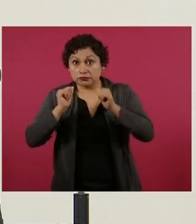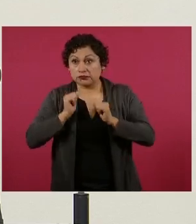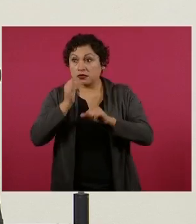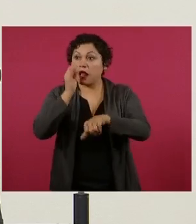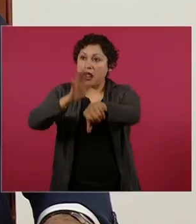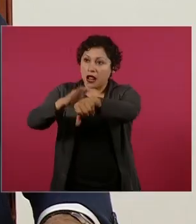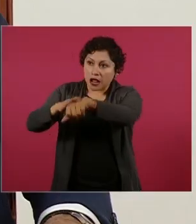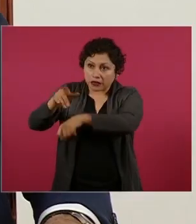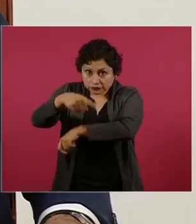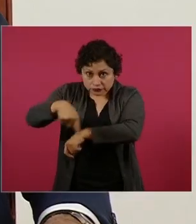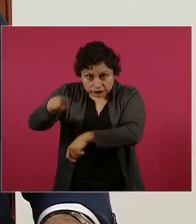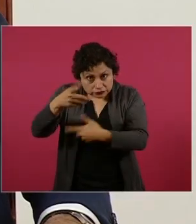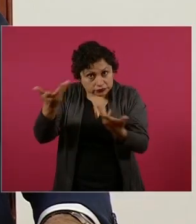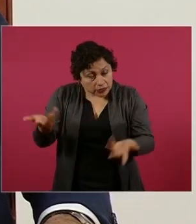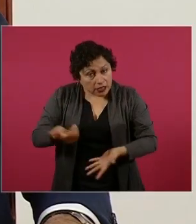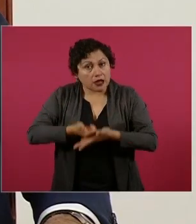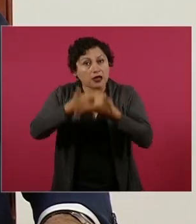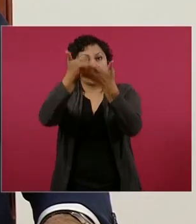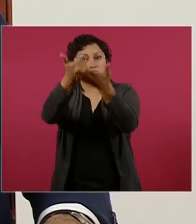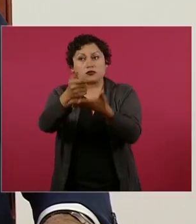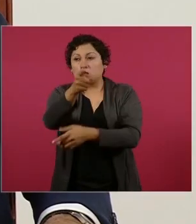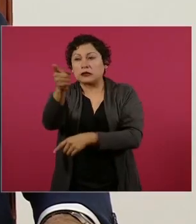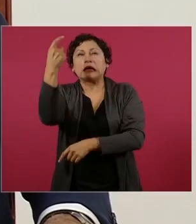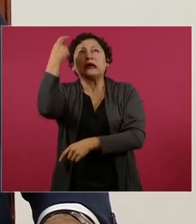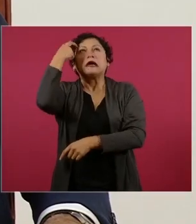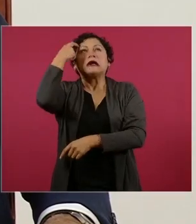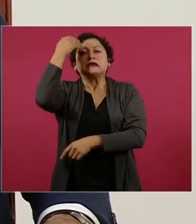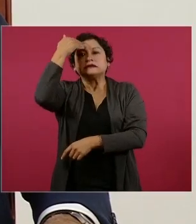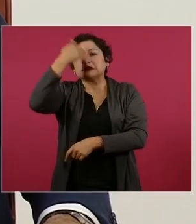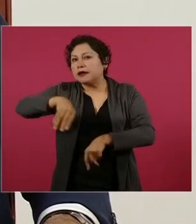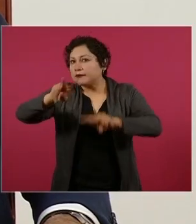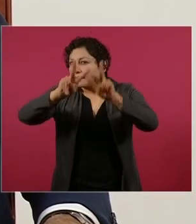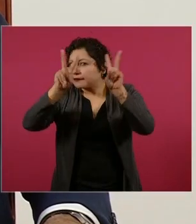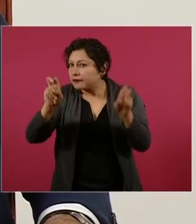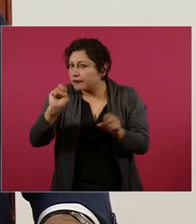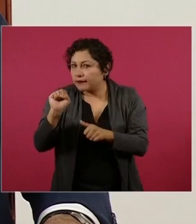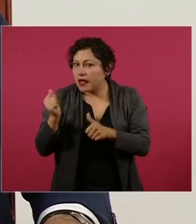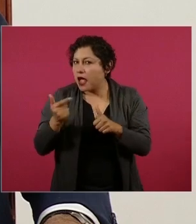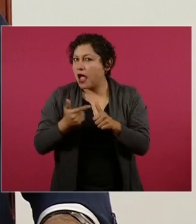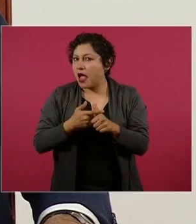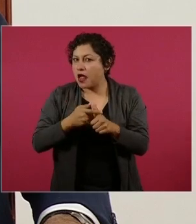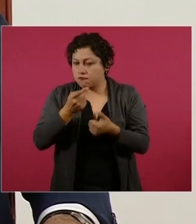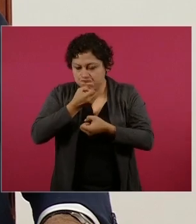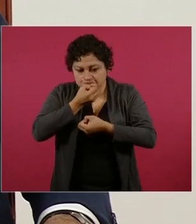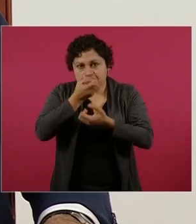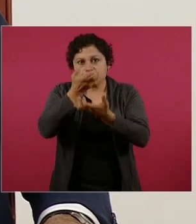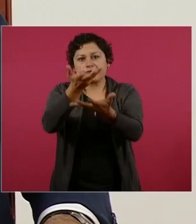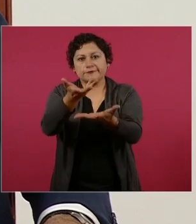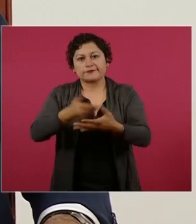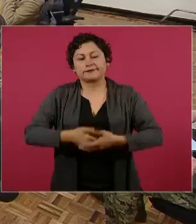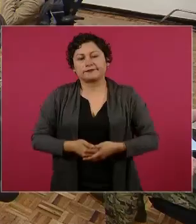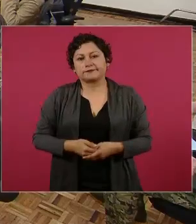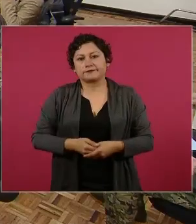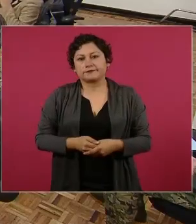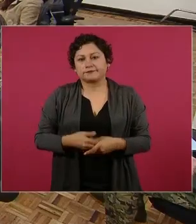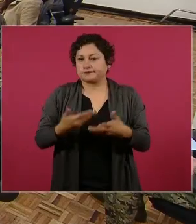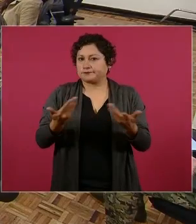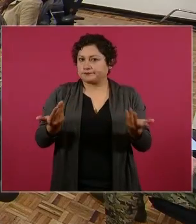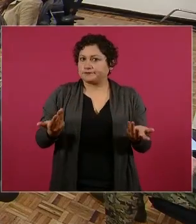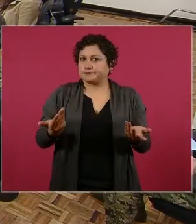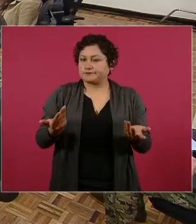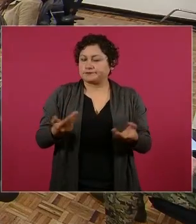ayuden si tienen conocimiento de lo que estamos tratando, sobre todo que